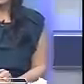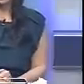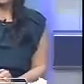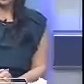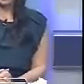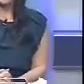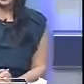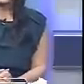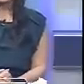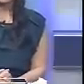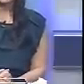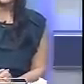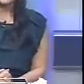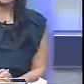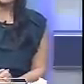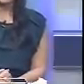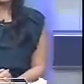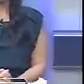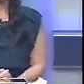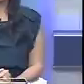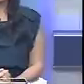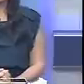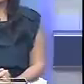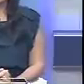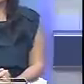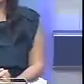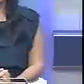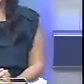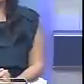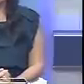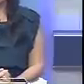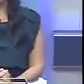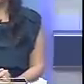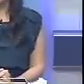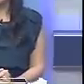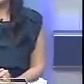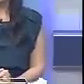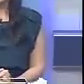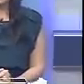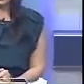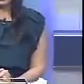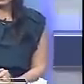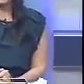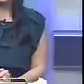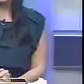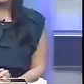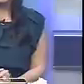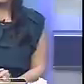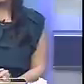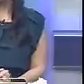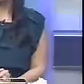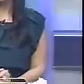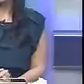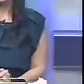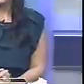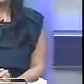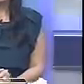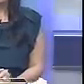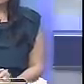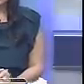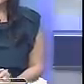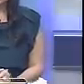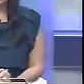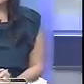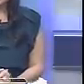solo 35 dólares. Llama a los teléfonos 21 32 81 25 o al 60 15 9 9 9 9.